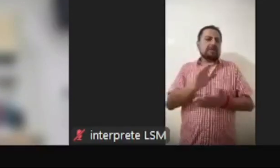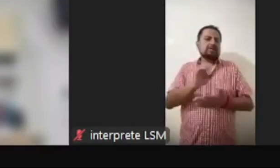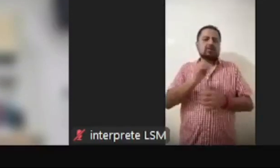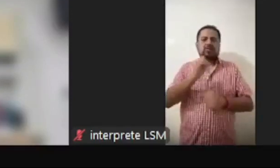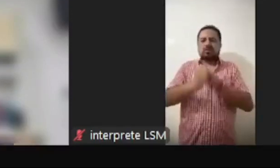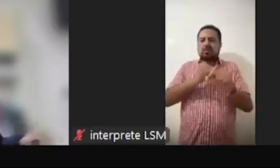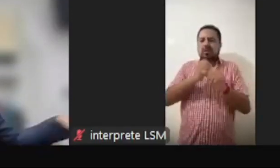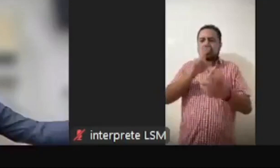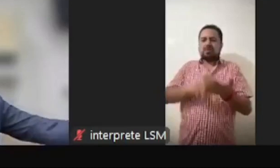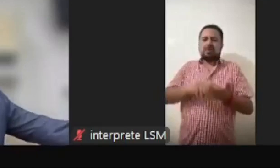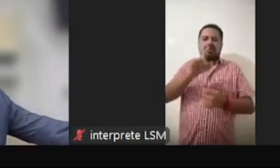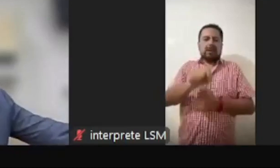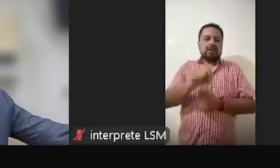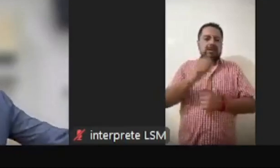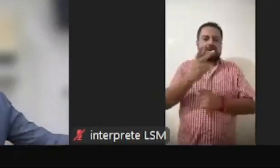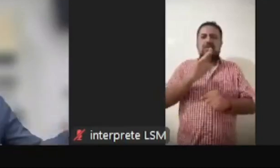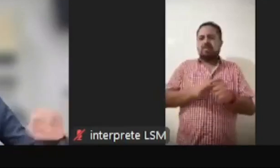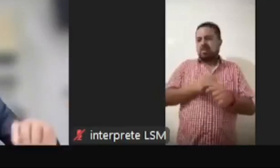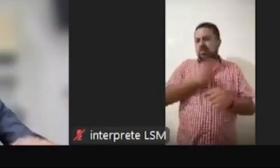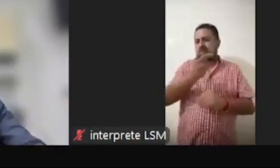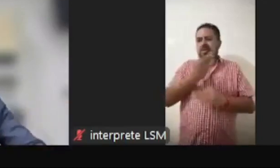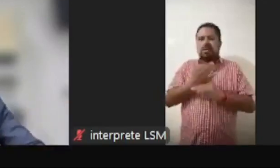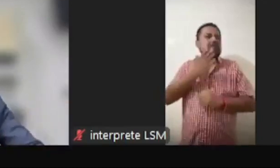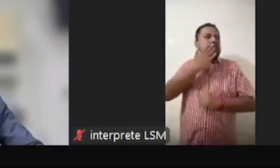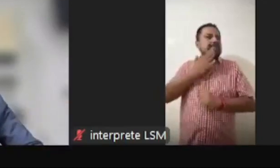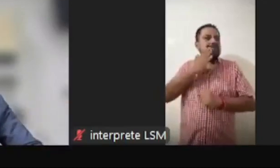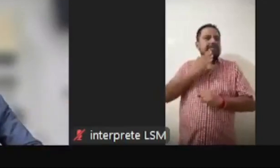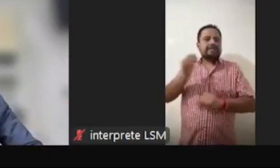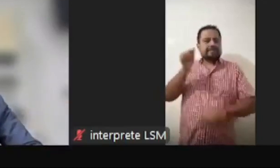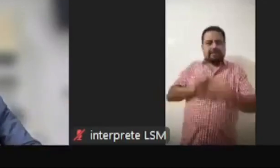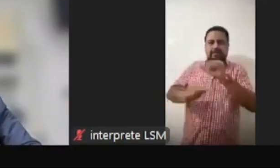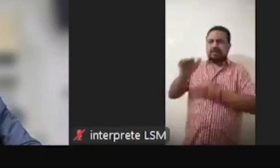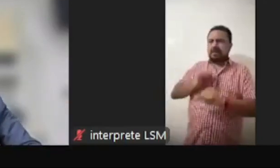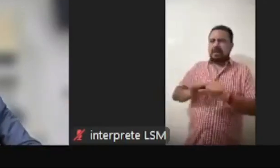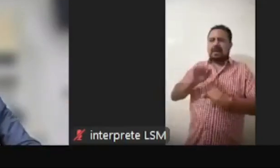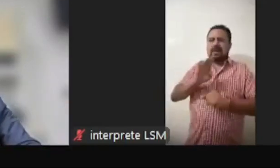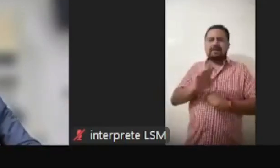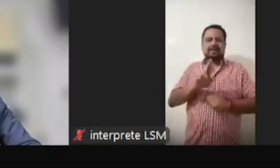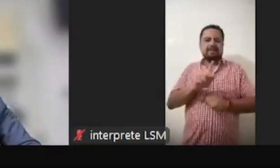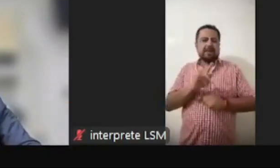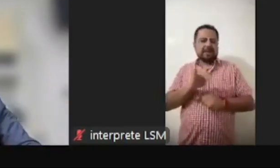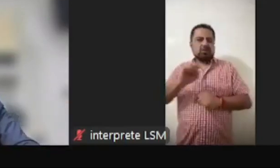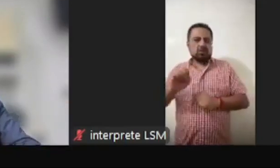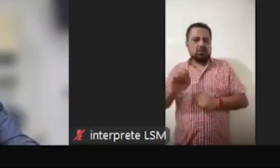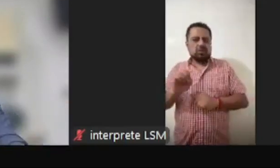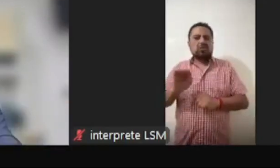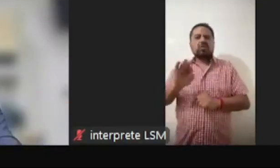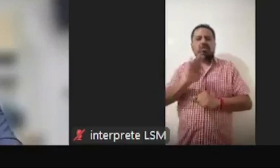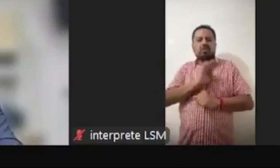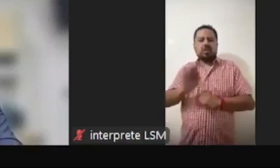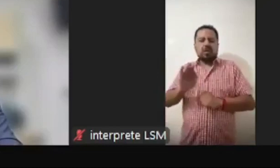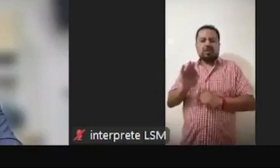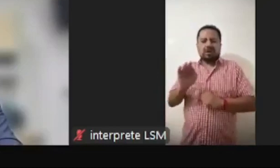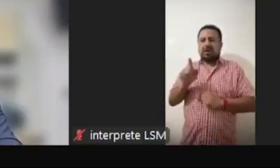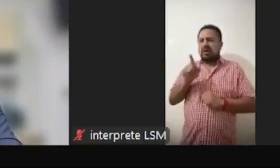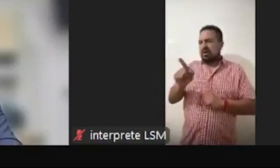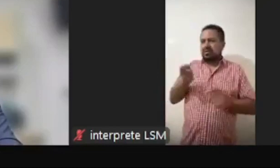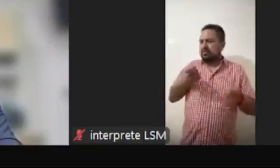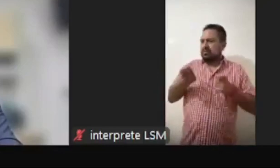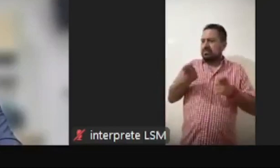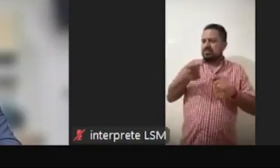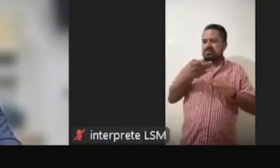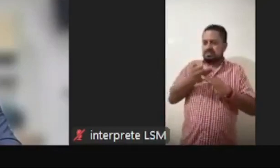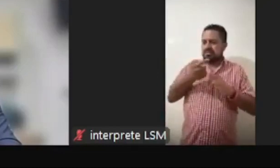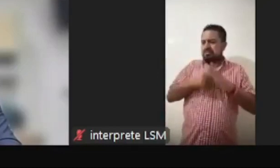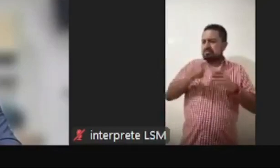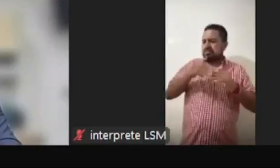lo tanto, solicito amablemente a la magistrada Hilda Rosa Delgado Brito que conduzca de aquí en adelante